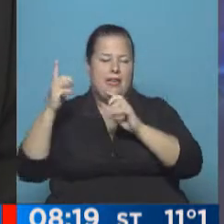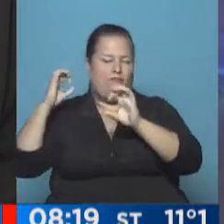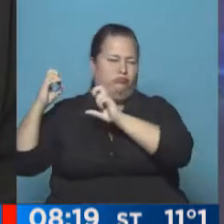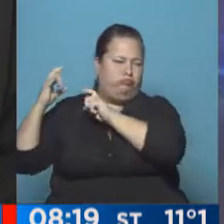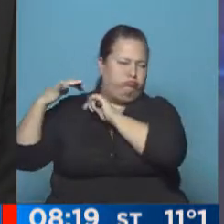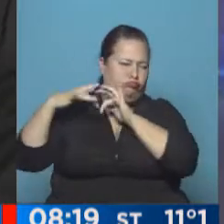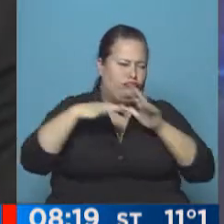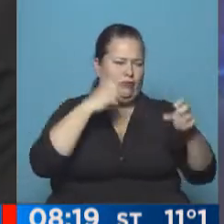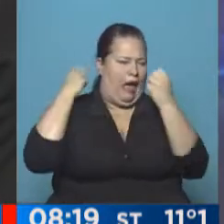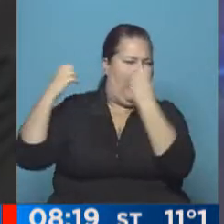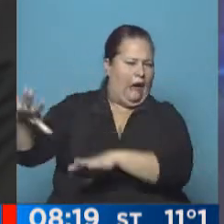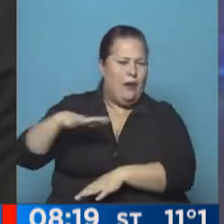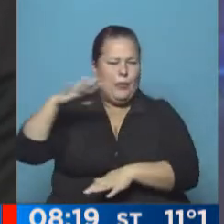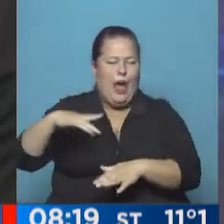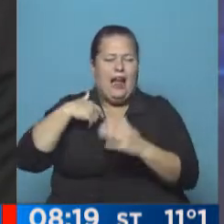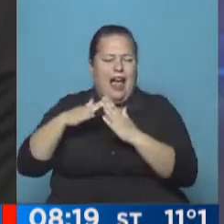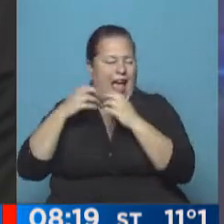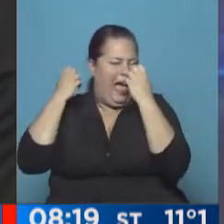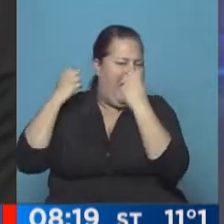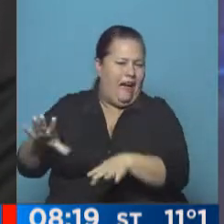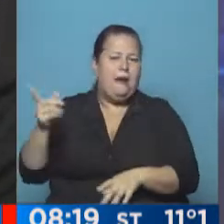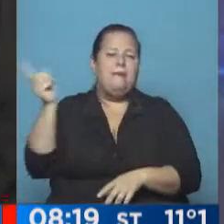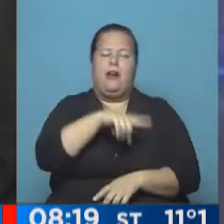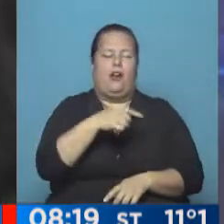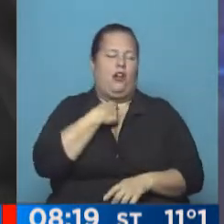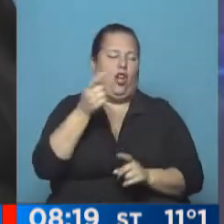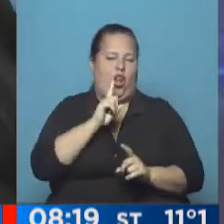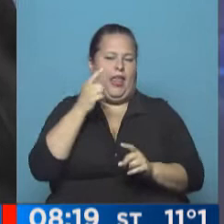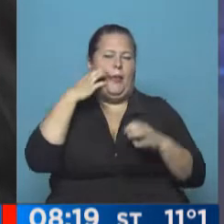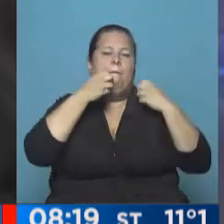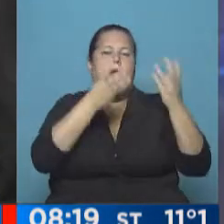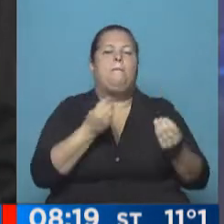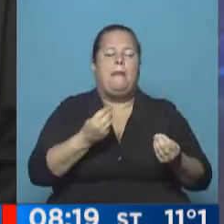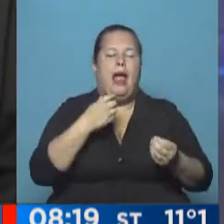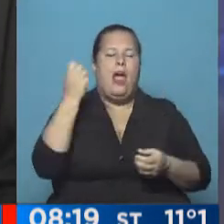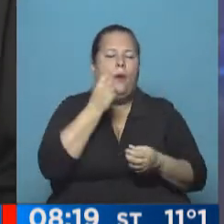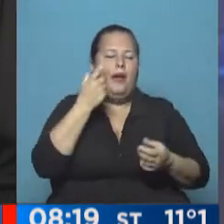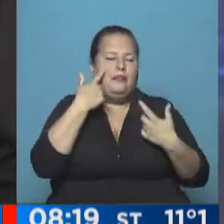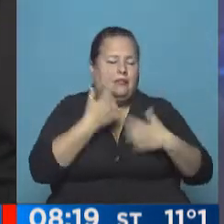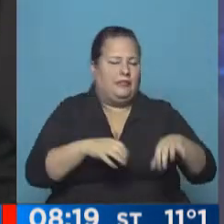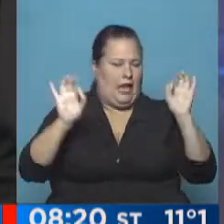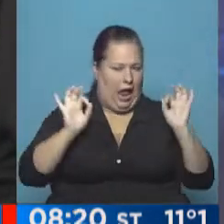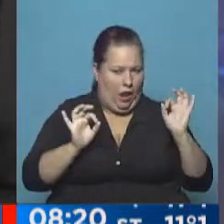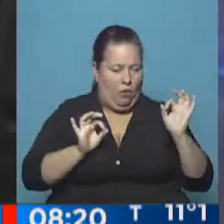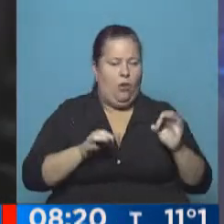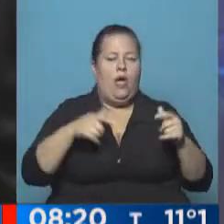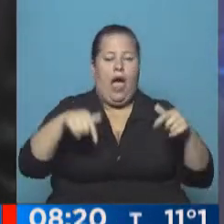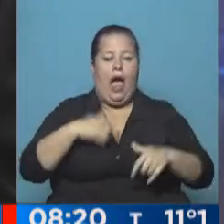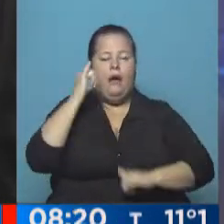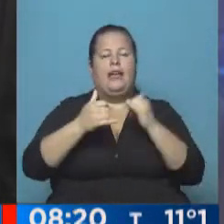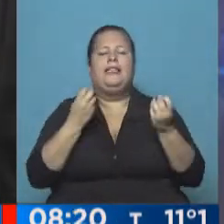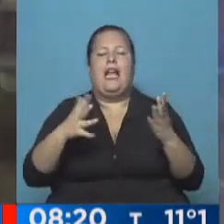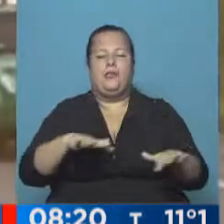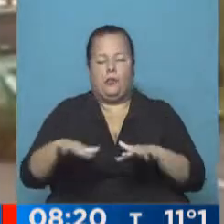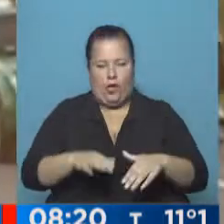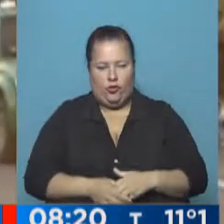aluvión, deje el país, su barrio, su lugar, para no ya encontrar un destino mejor, para intentar sobrevivir. Vamos a hacer un repaso de la situación.